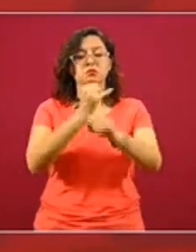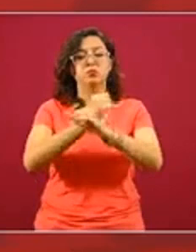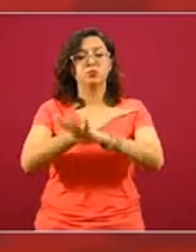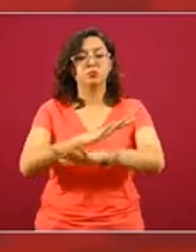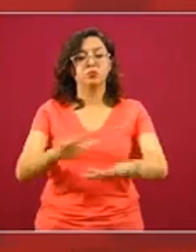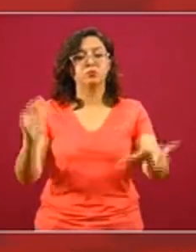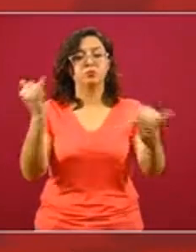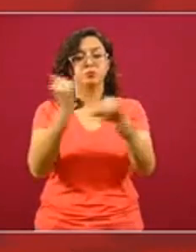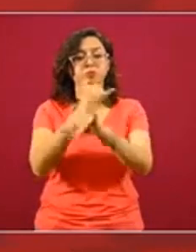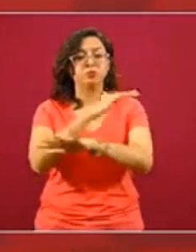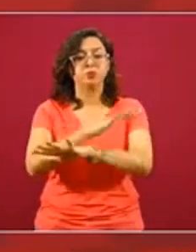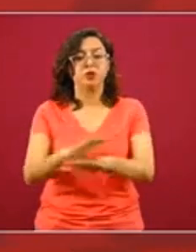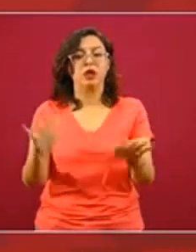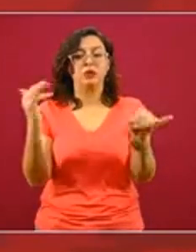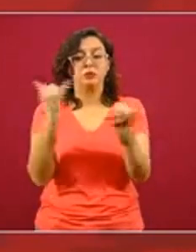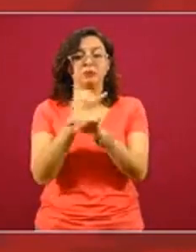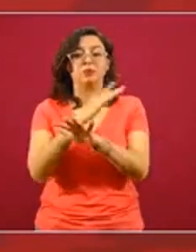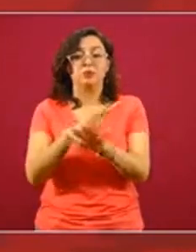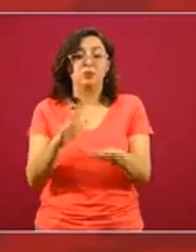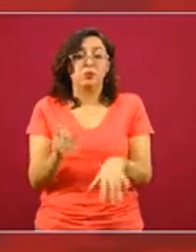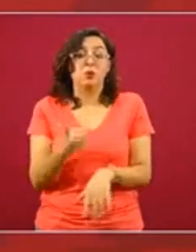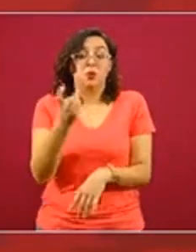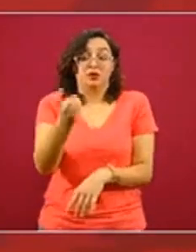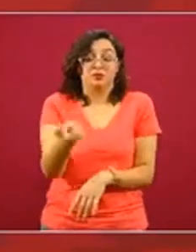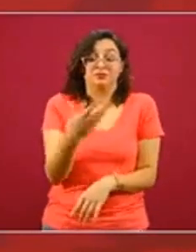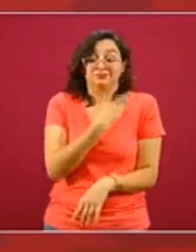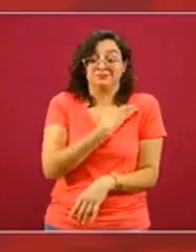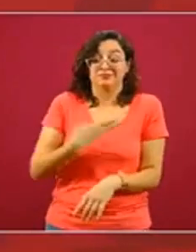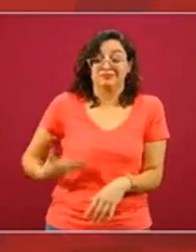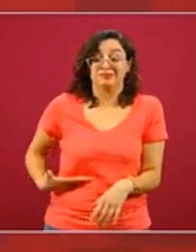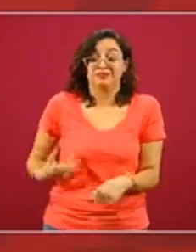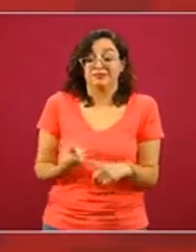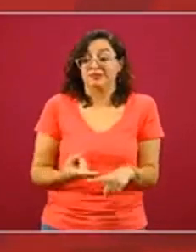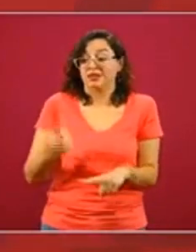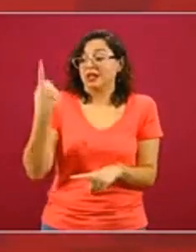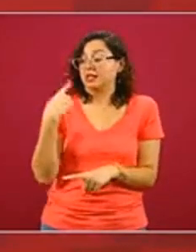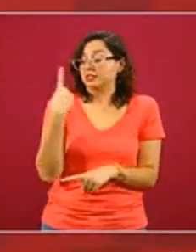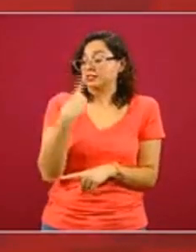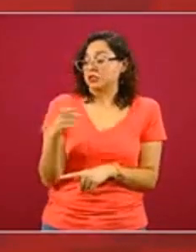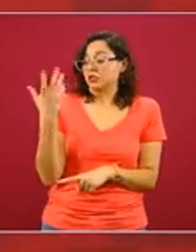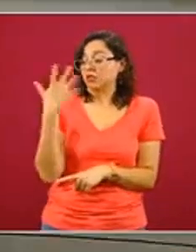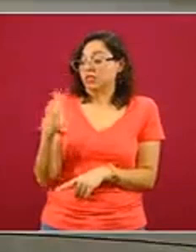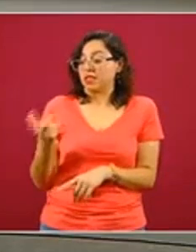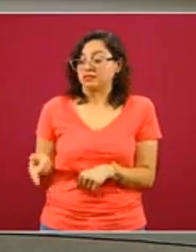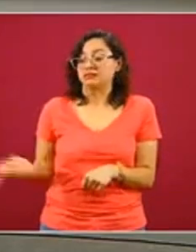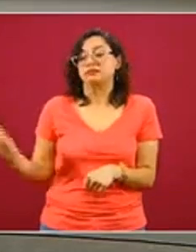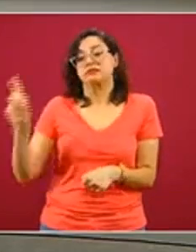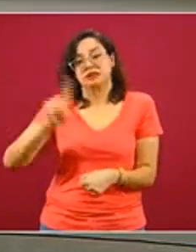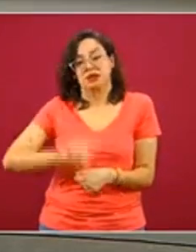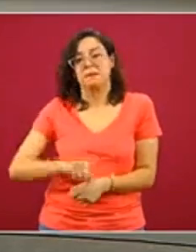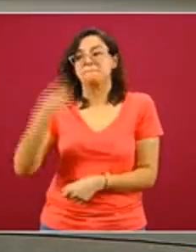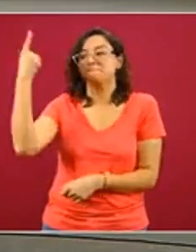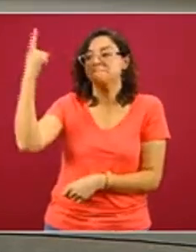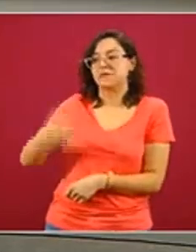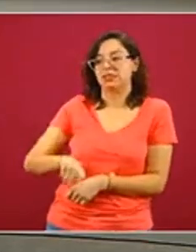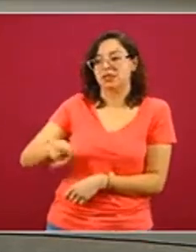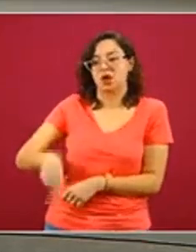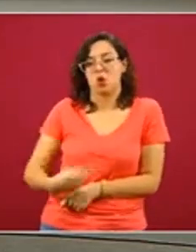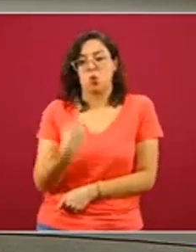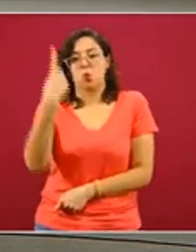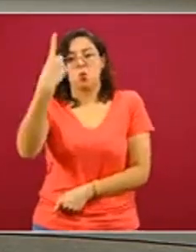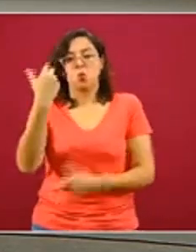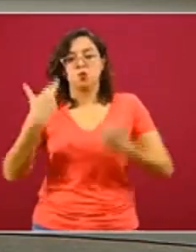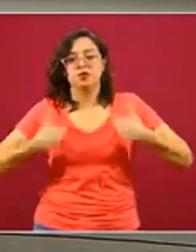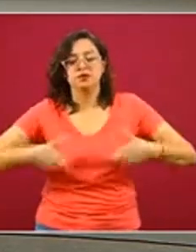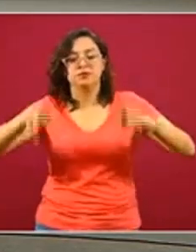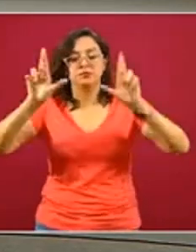el presidente definió hace más de 110 días que tuviéramos un vocero único, y